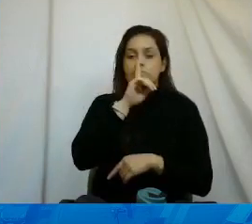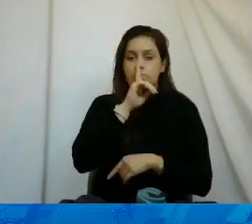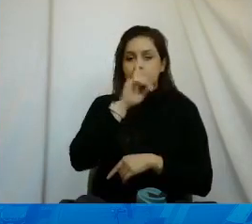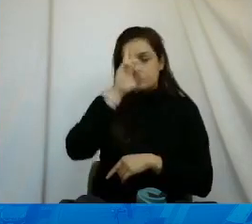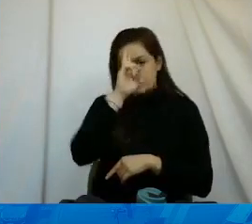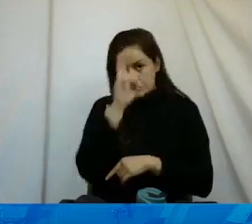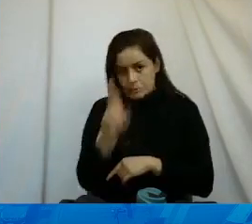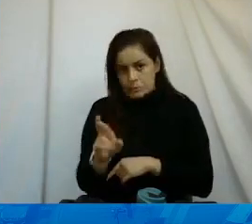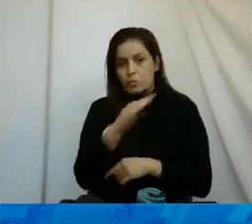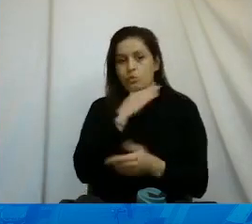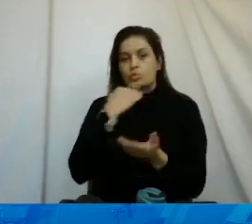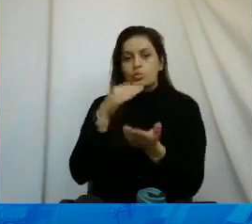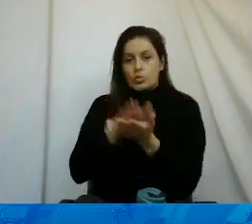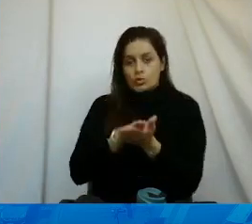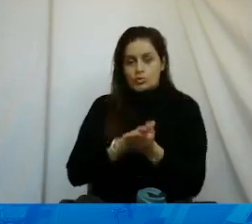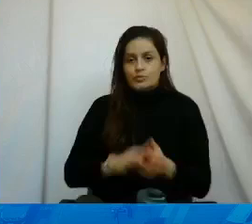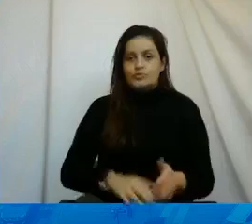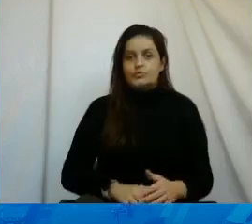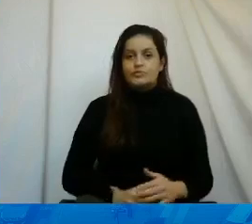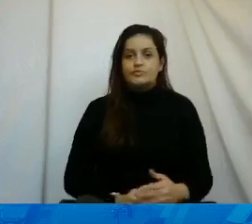en su memoria.